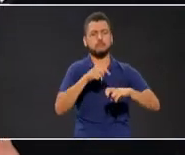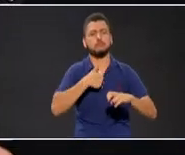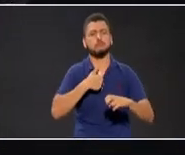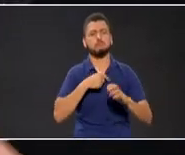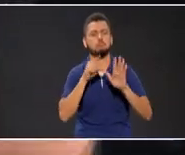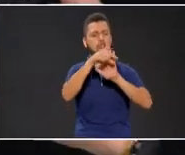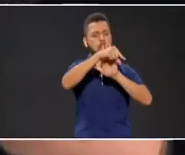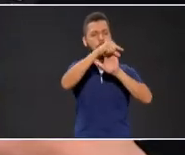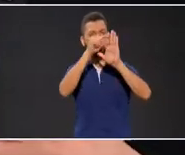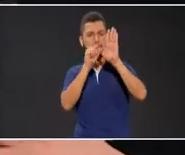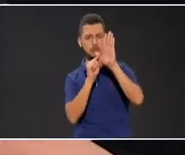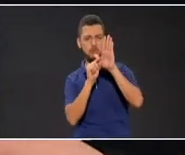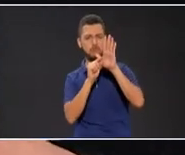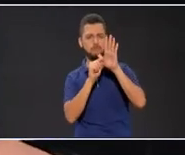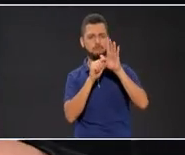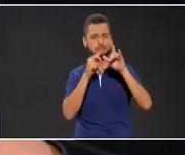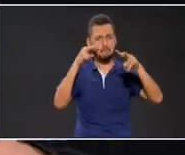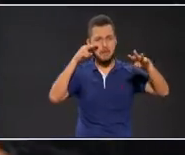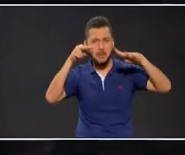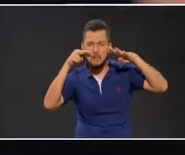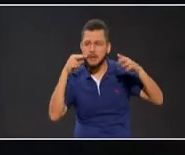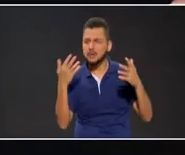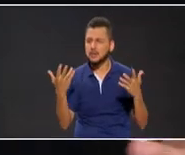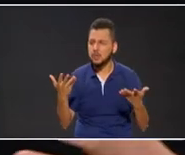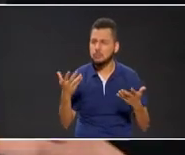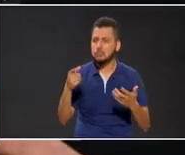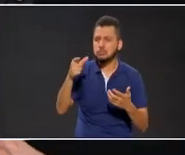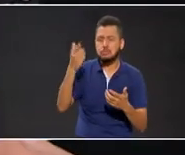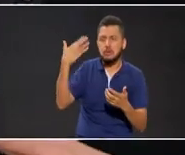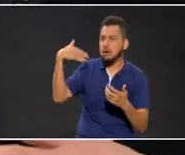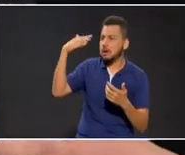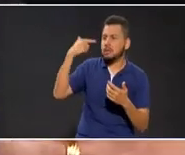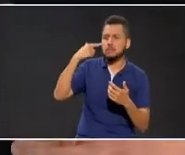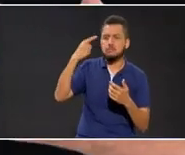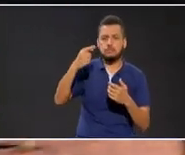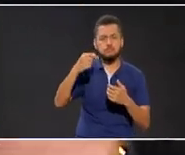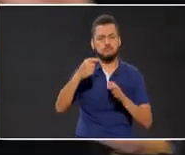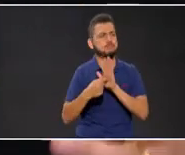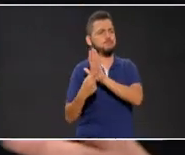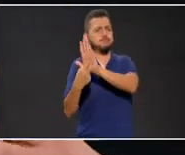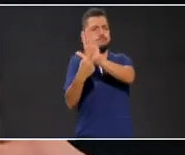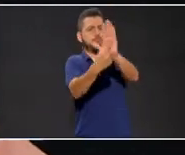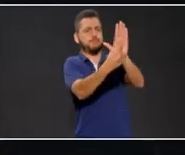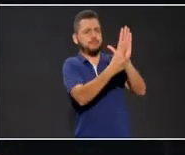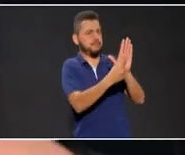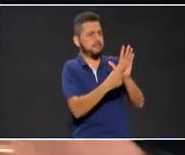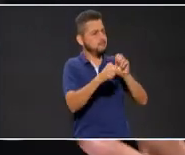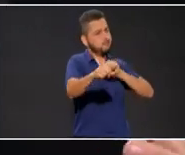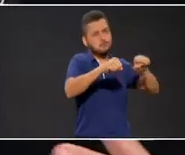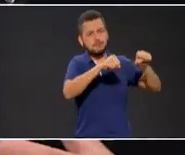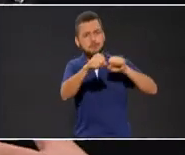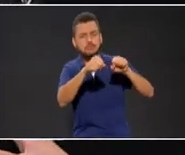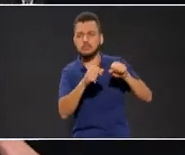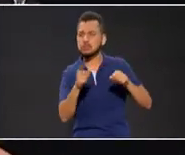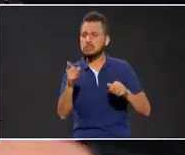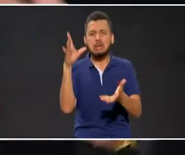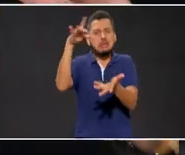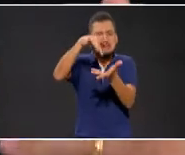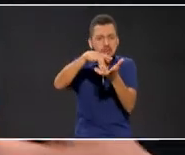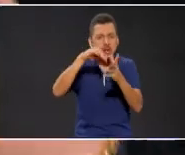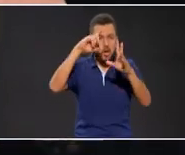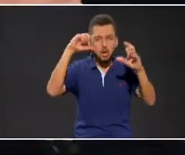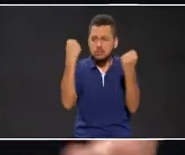ciudadanía porque entonces no se hacen visibles como personas o sea porque no se muestran en un consejo municipal se